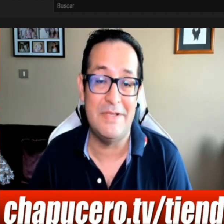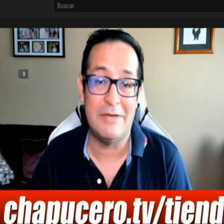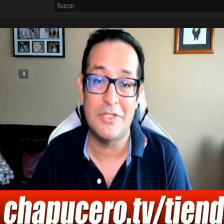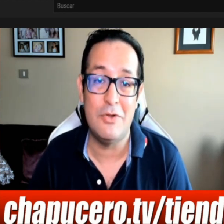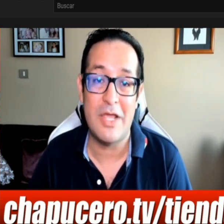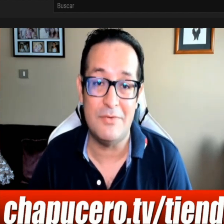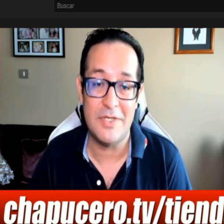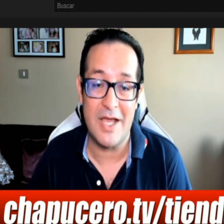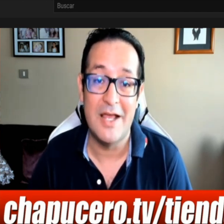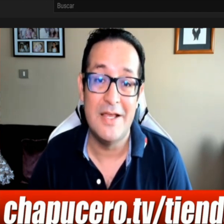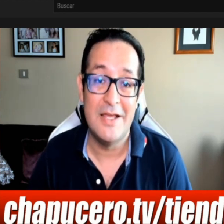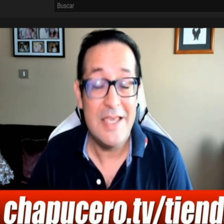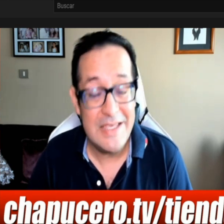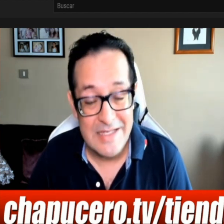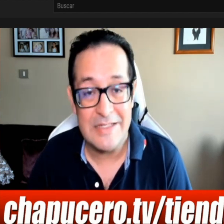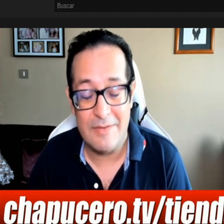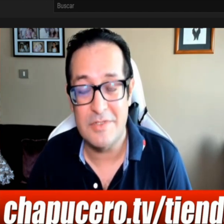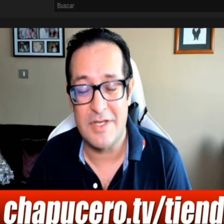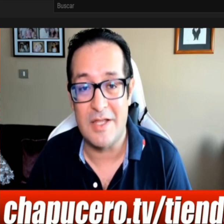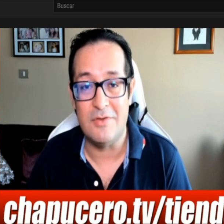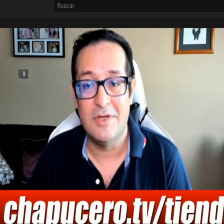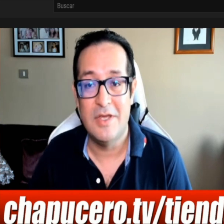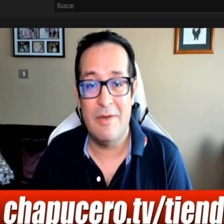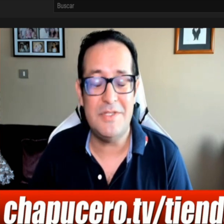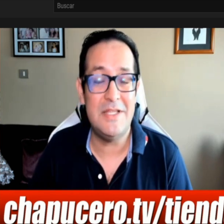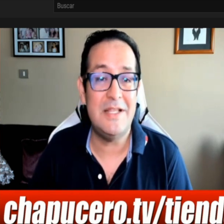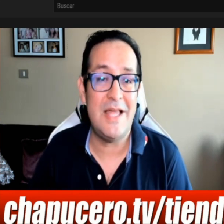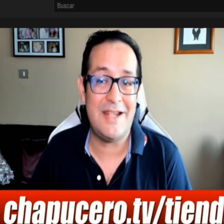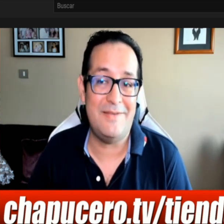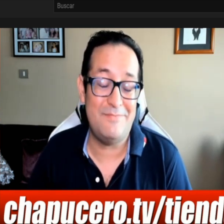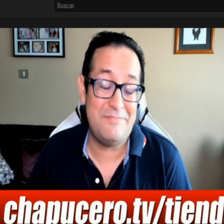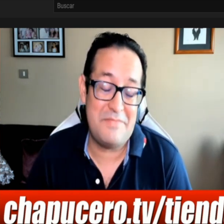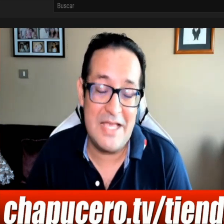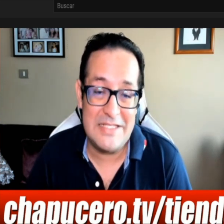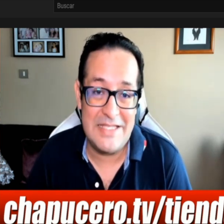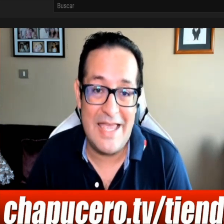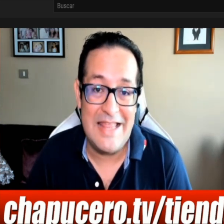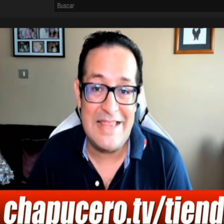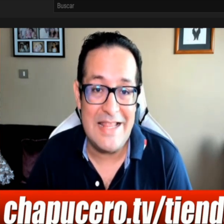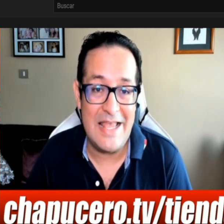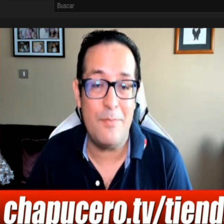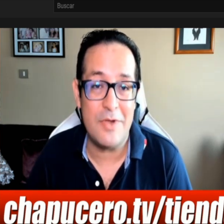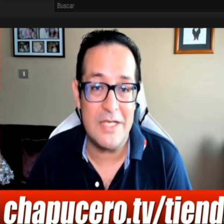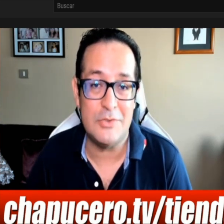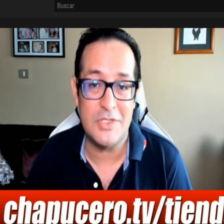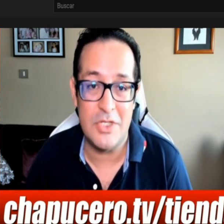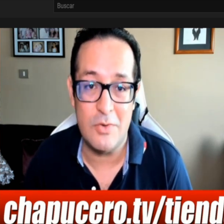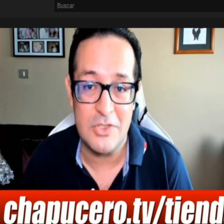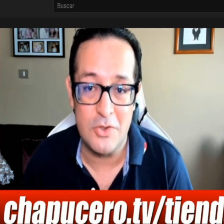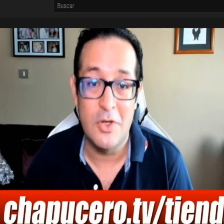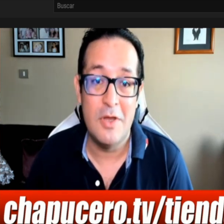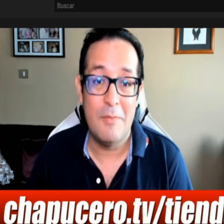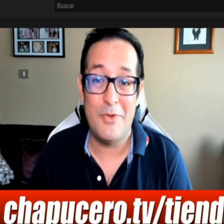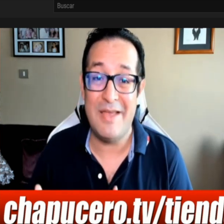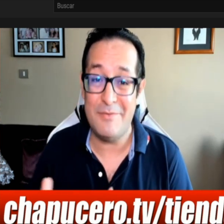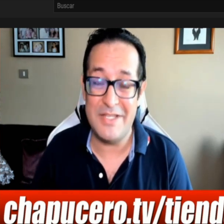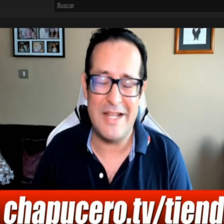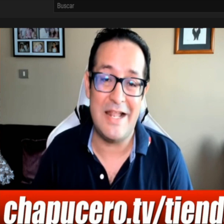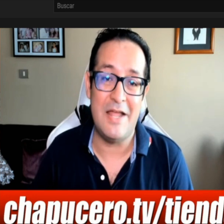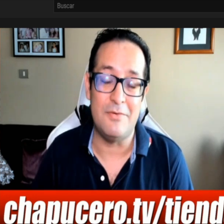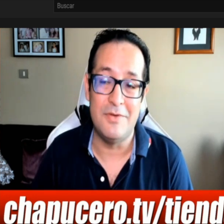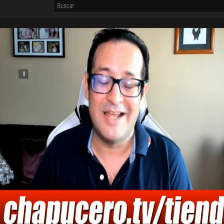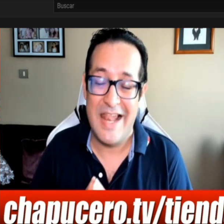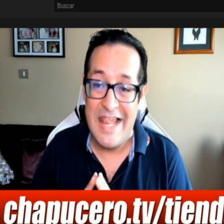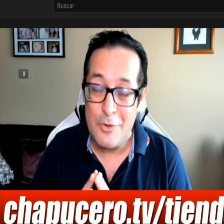en donde pensamos que nunca íbamos a llegar y ya estamos llegando. Y vamos a intentar entender por qué está sucediendo esto, pero debemos